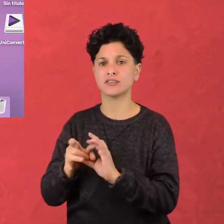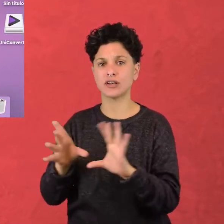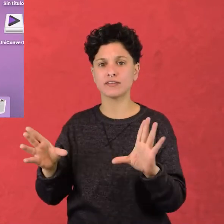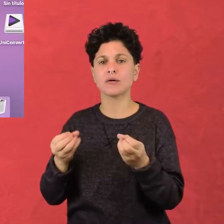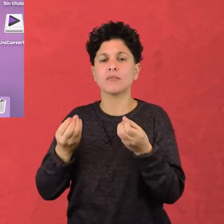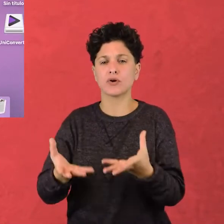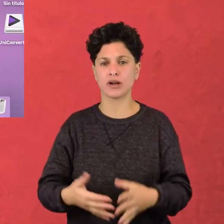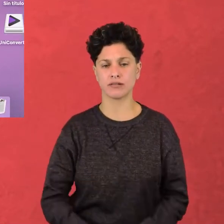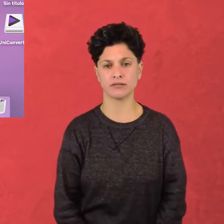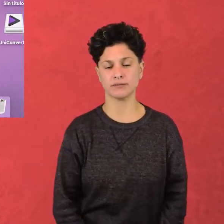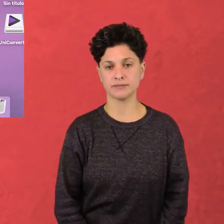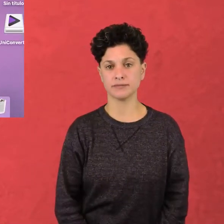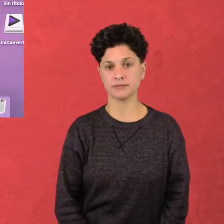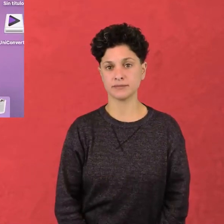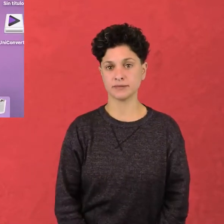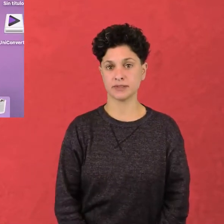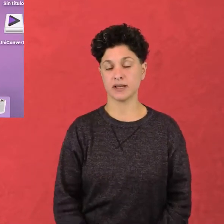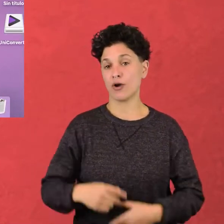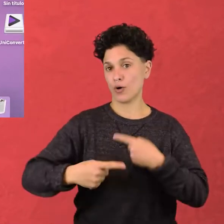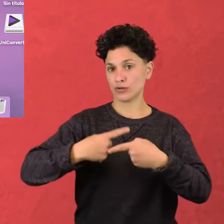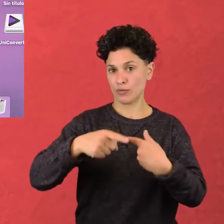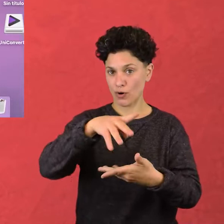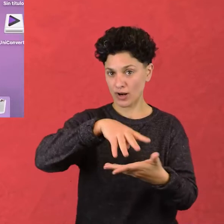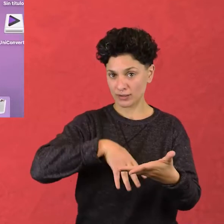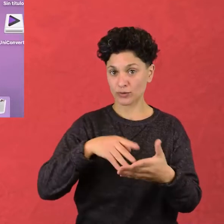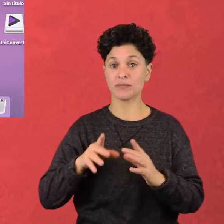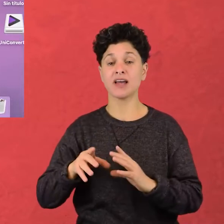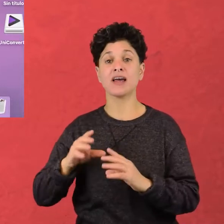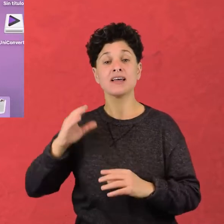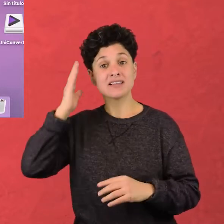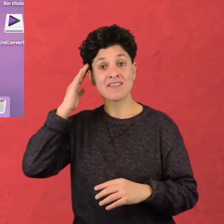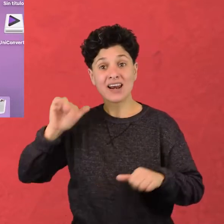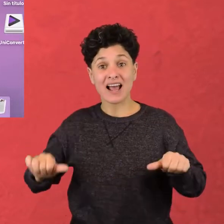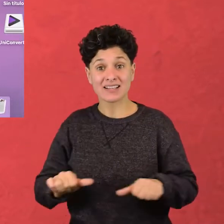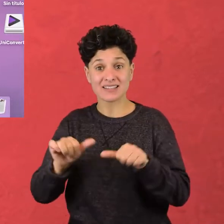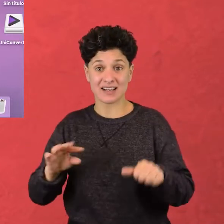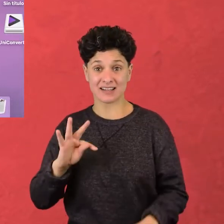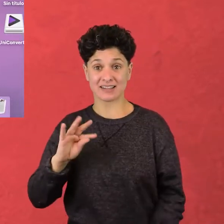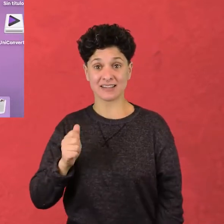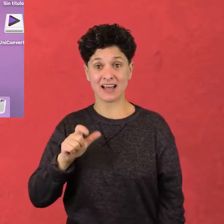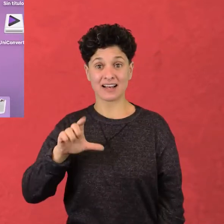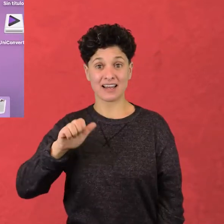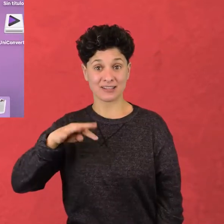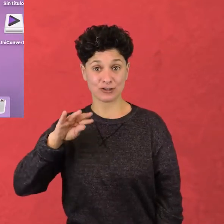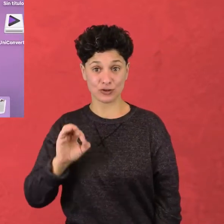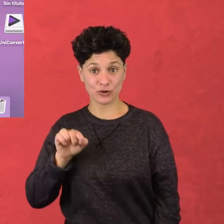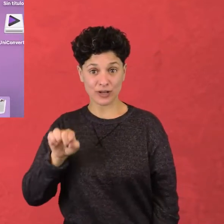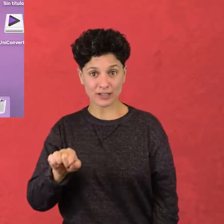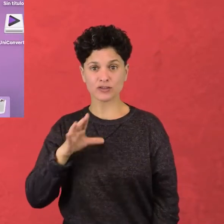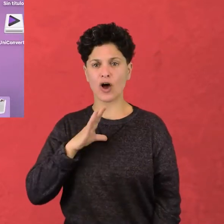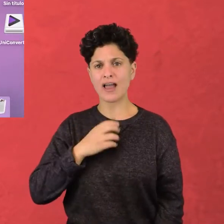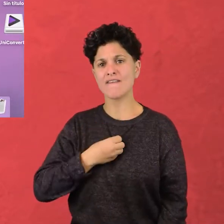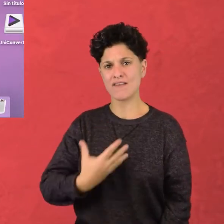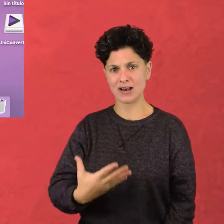lectura. El talento es valorado. Mediante él, uno queda pertrechado con miras a ciertos